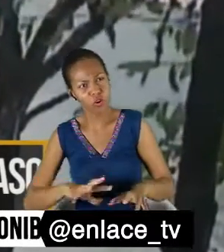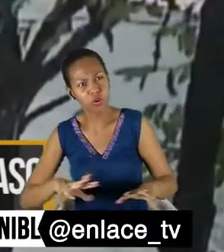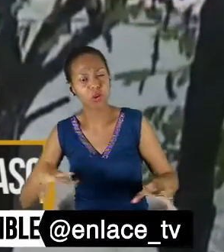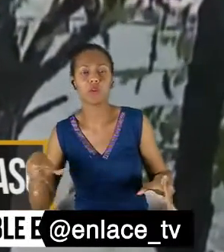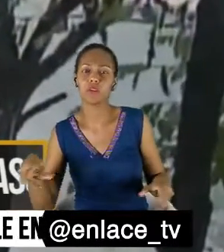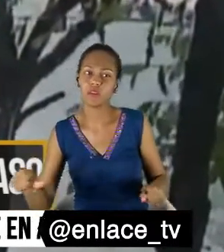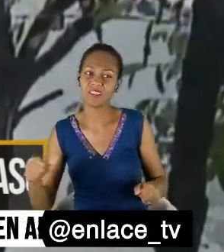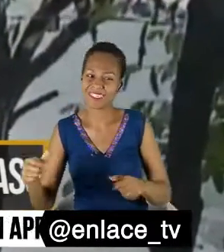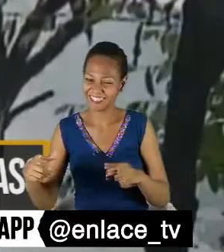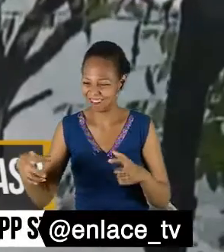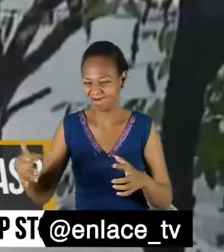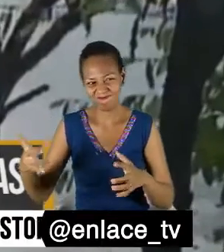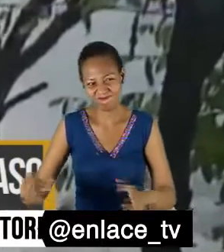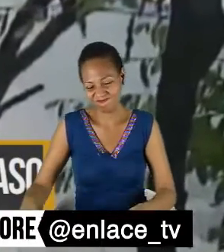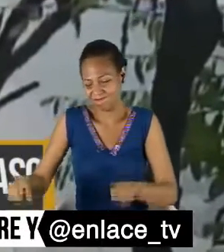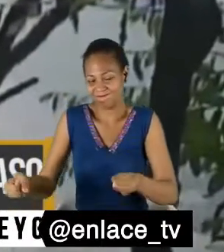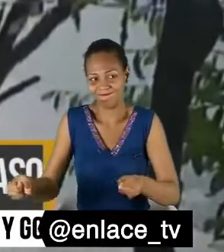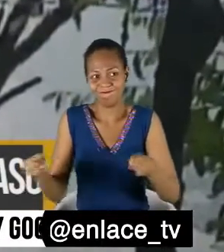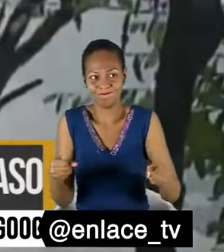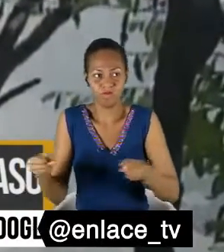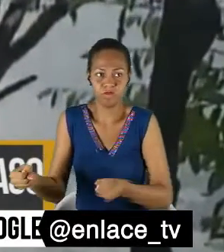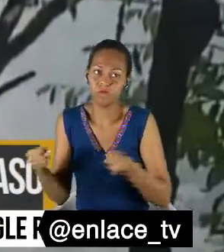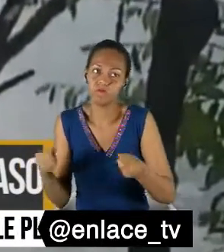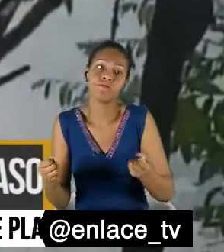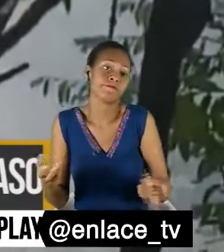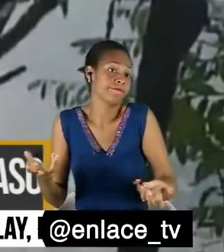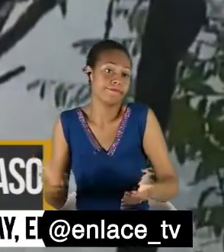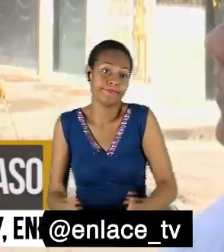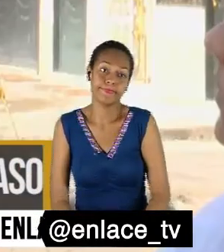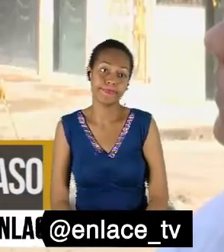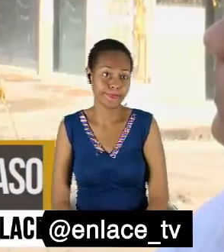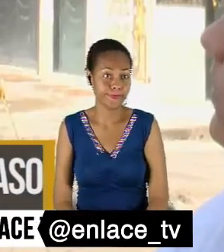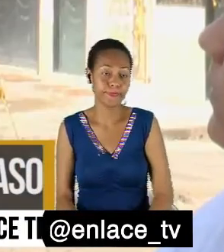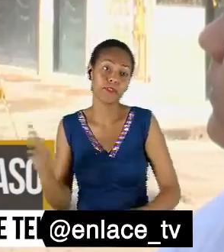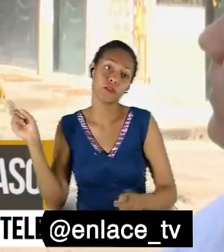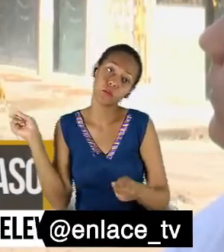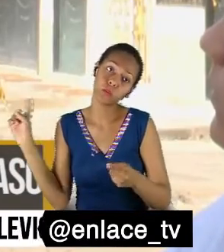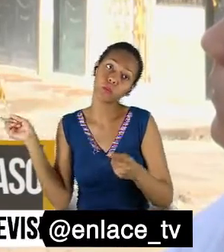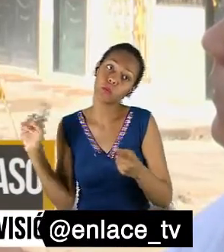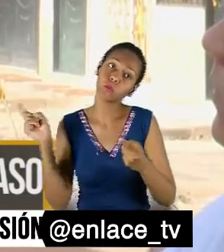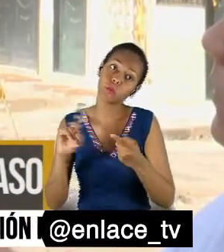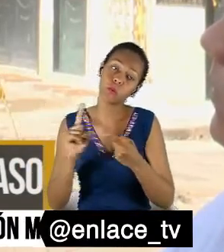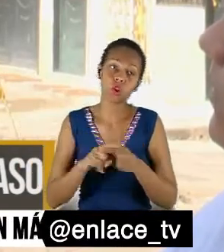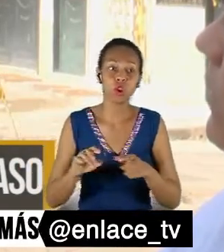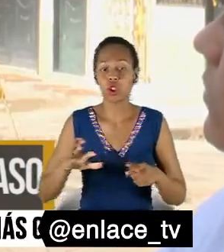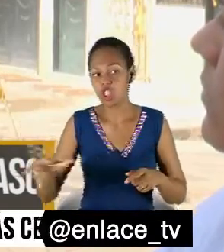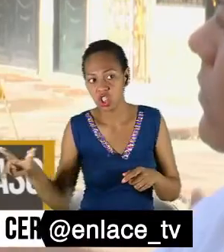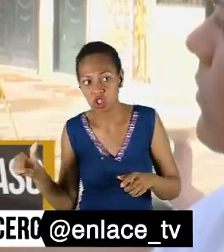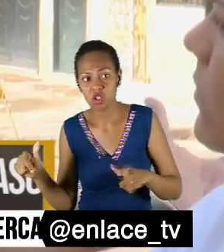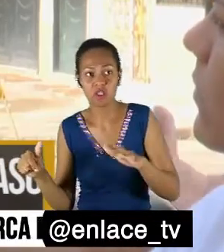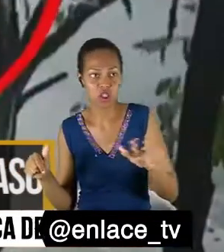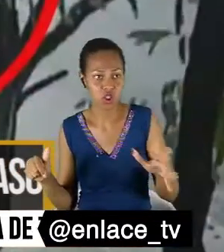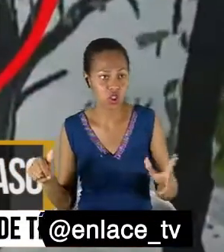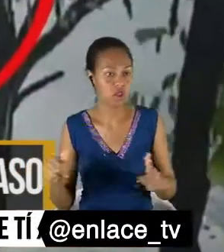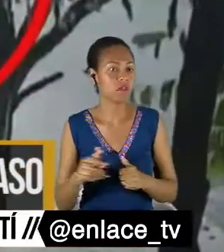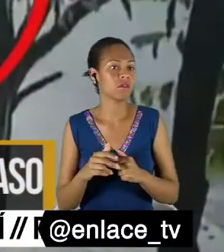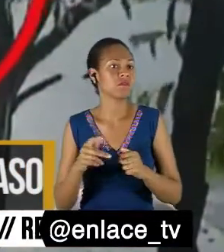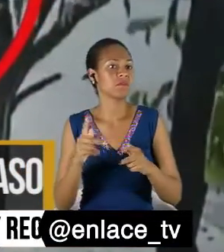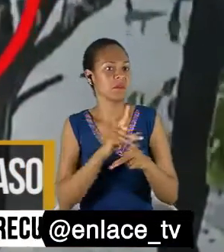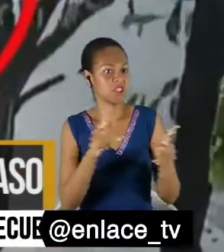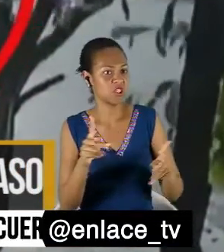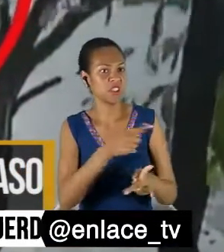tapas de las cantarillas, ¿sí me entiendes? Y hace días viene la gente, vienen robándose las tapas y los recicladores. Hechos